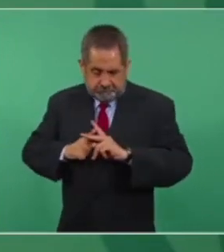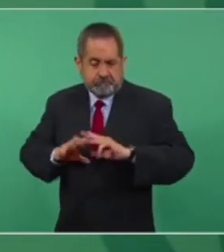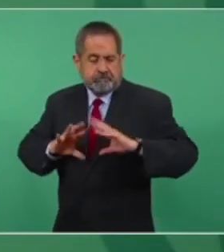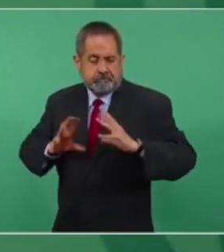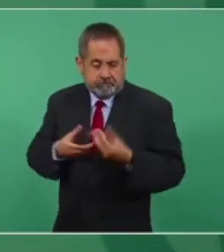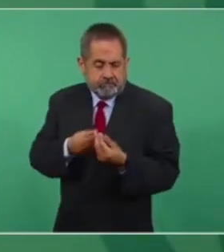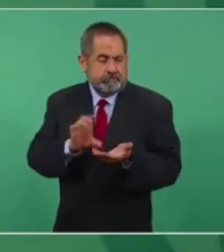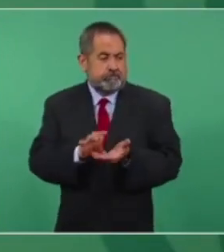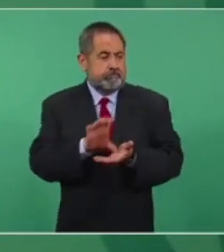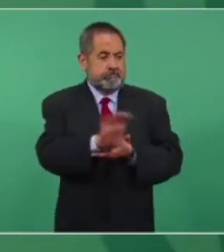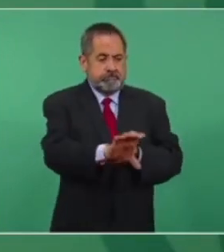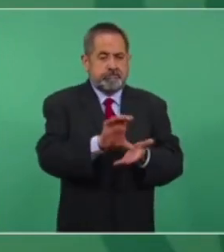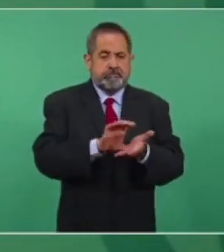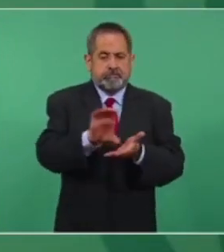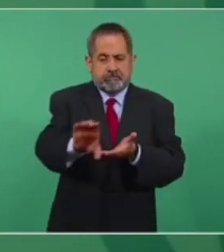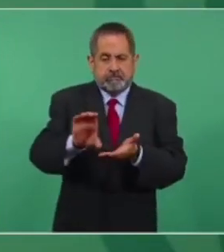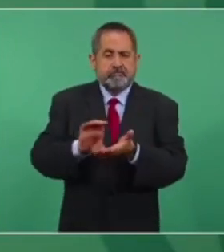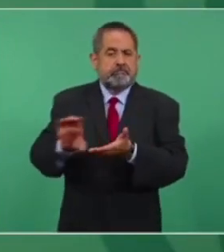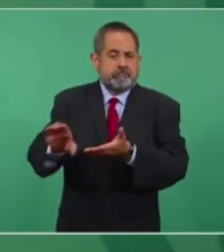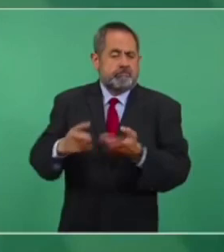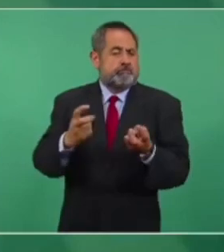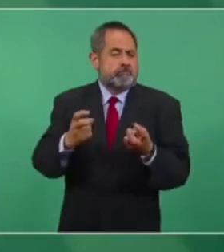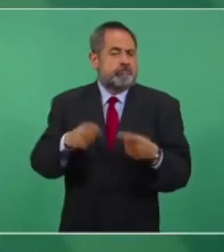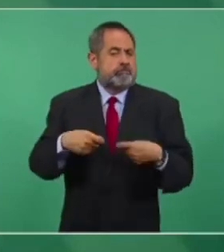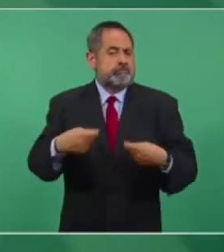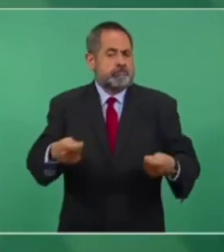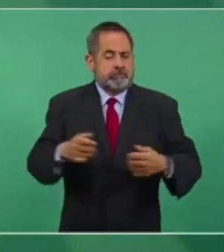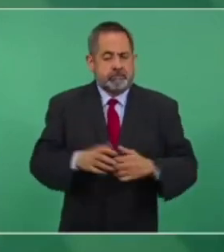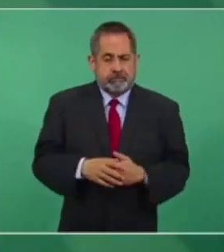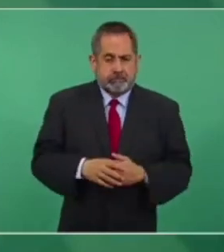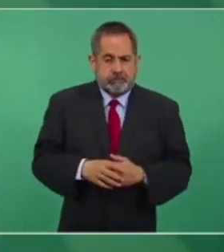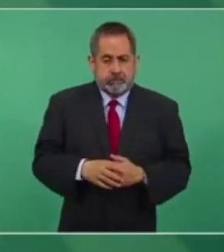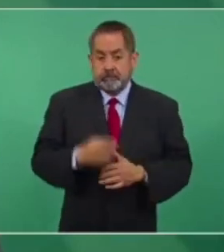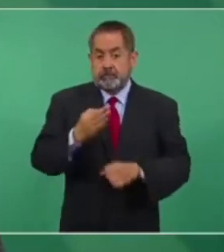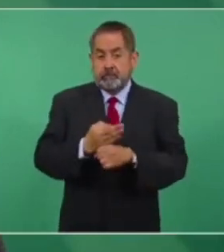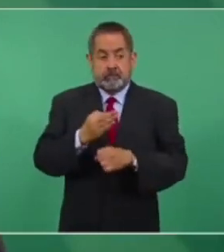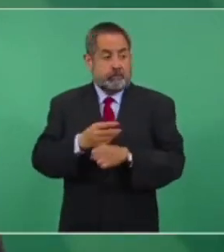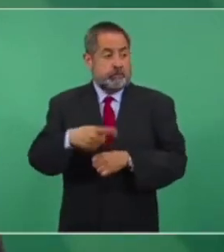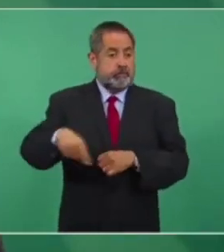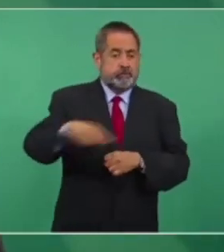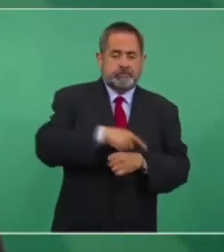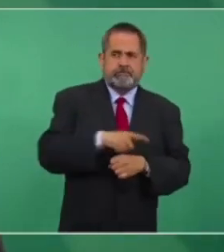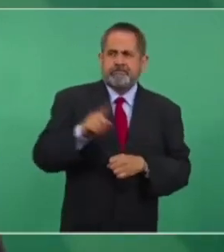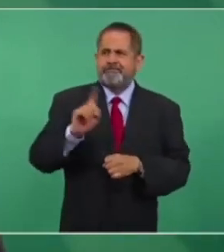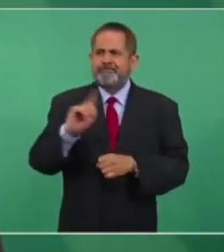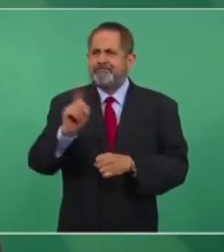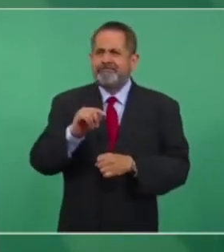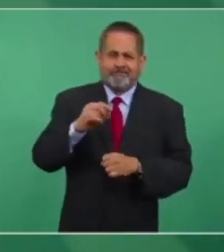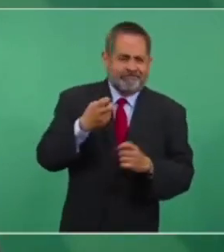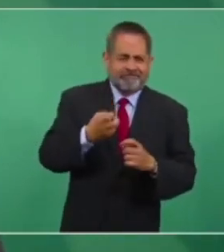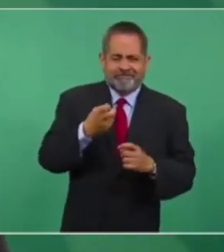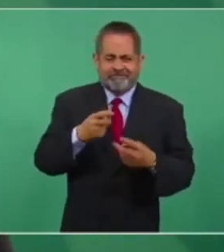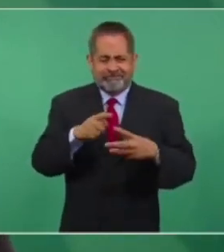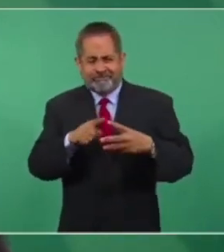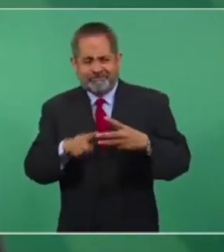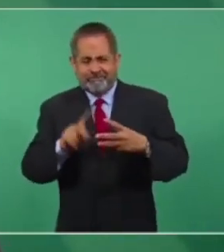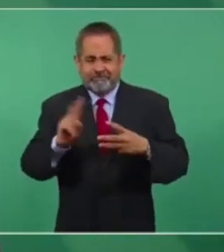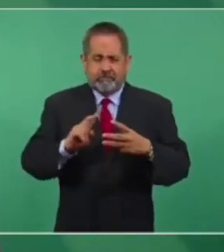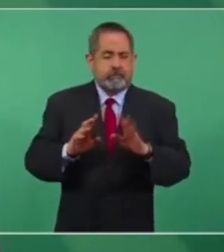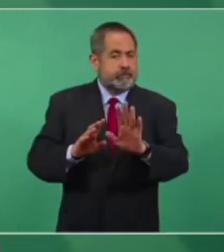en esa fórmula y así se entrega. Ahora hay una controversia, que esto no se sabe,